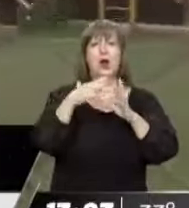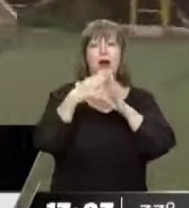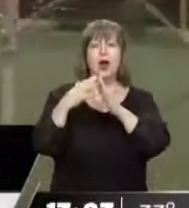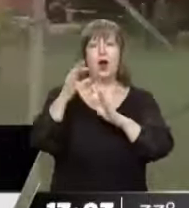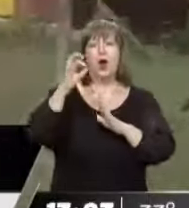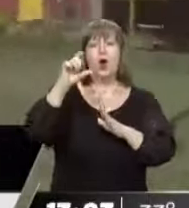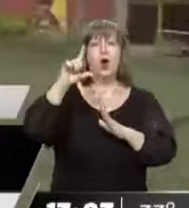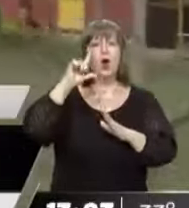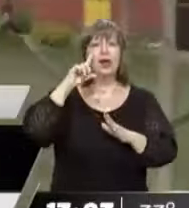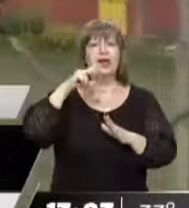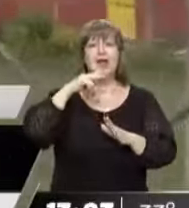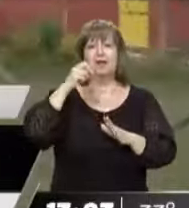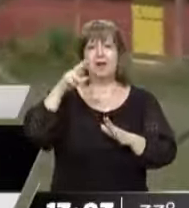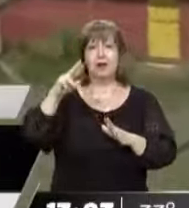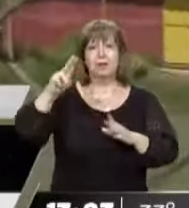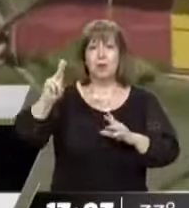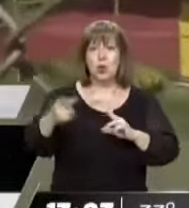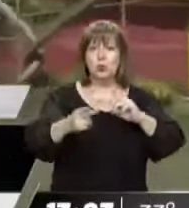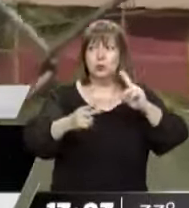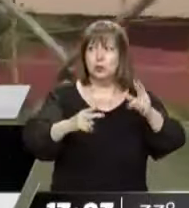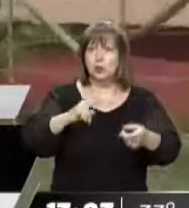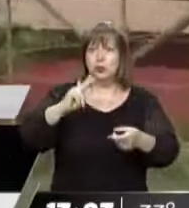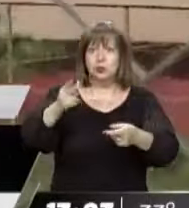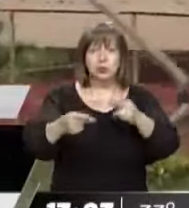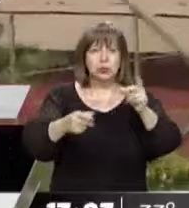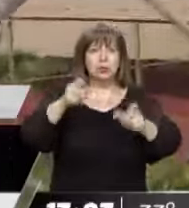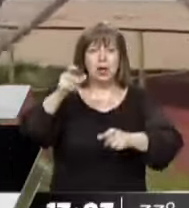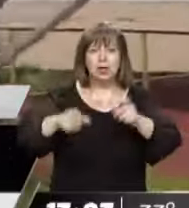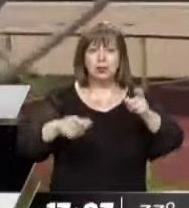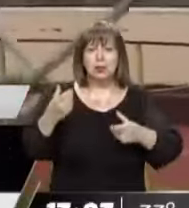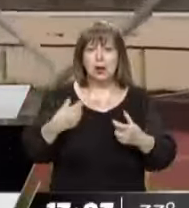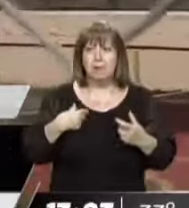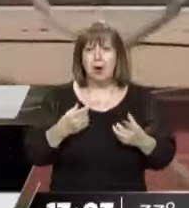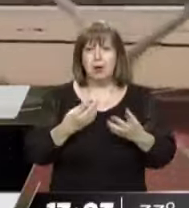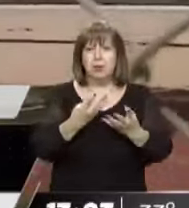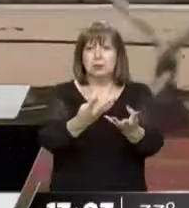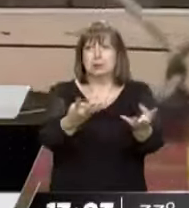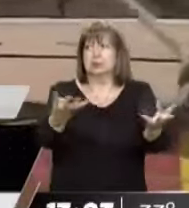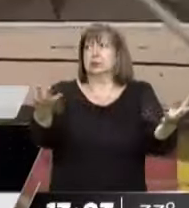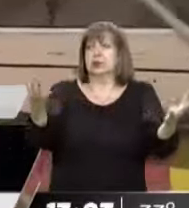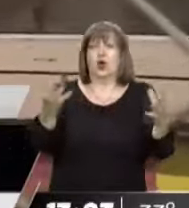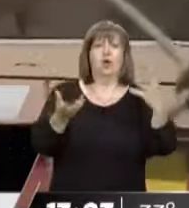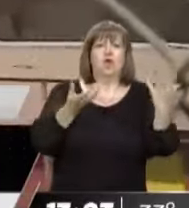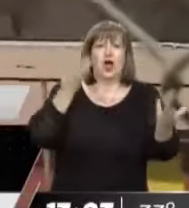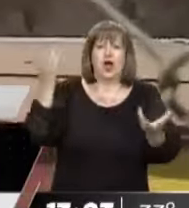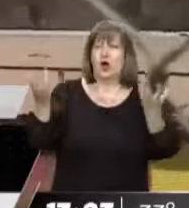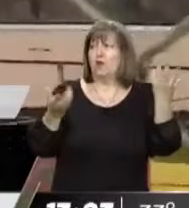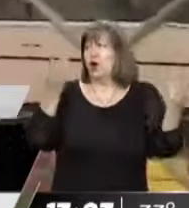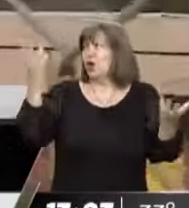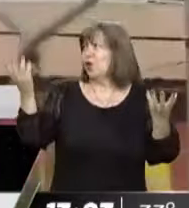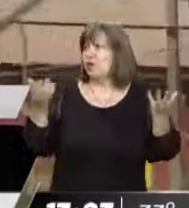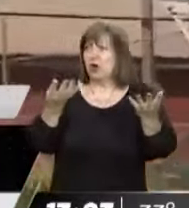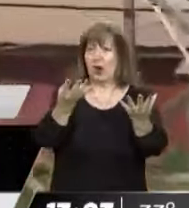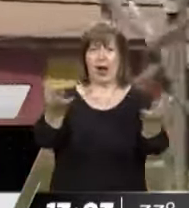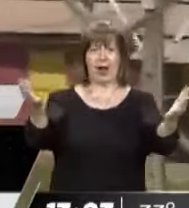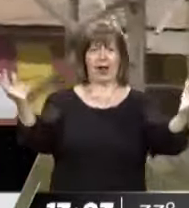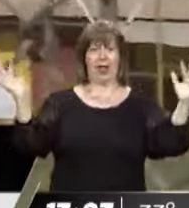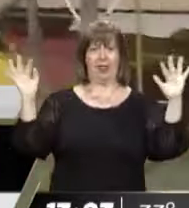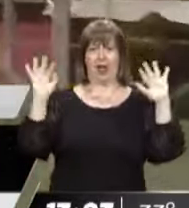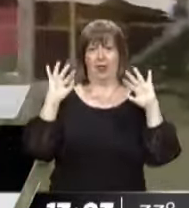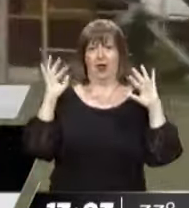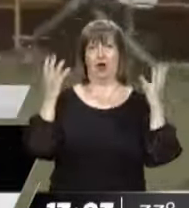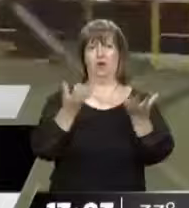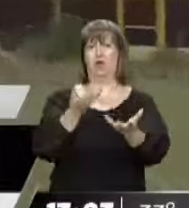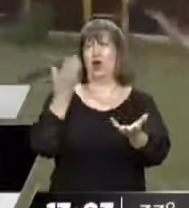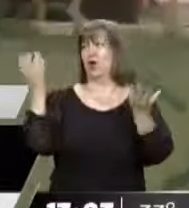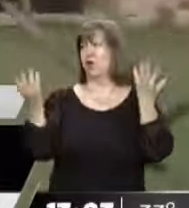más afectadas. Acá murió mucha gente, Julián, porque quedaron atrapados por el fuego cuando iban evacuando. Vas a ver las casas,